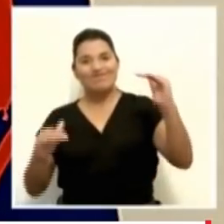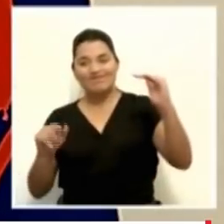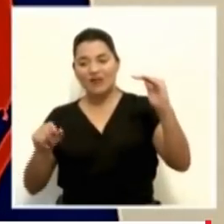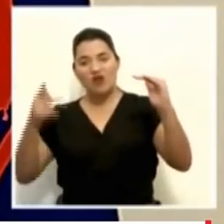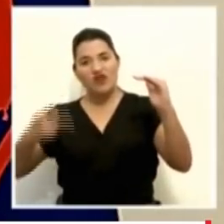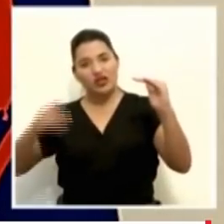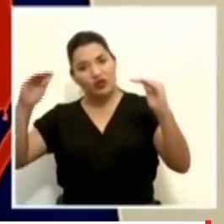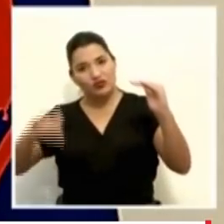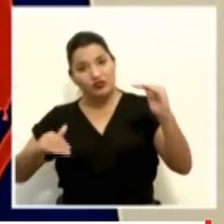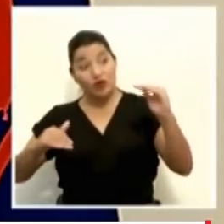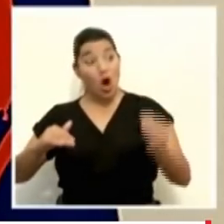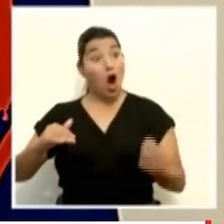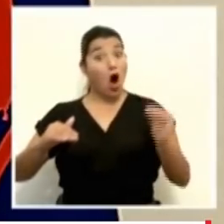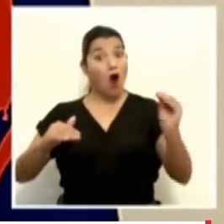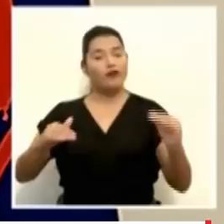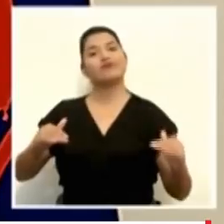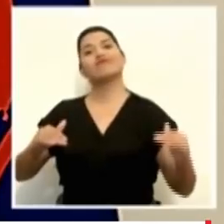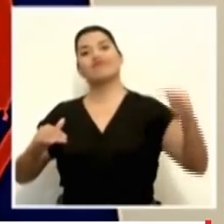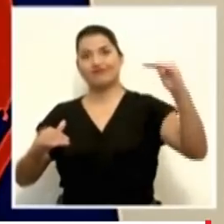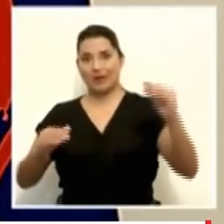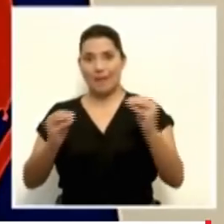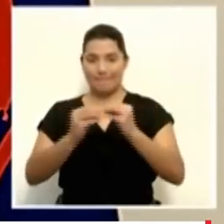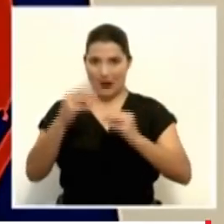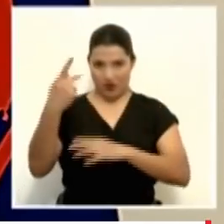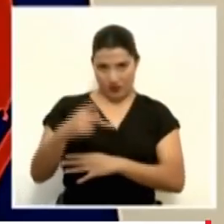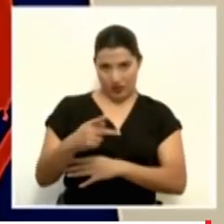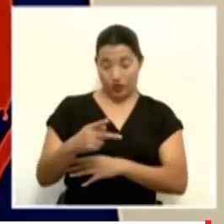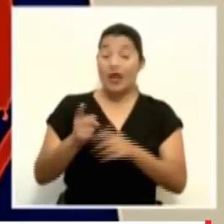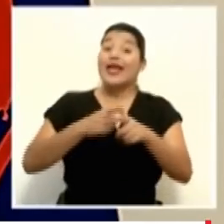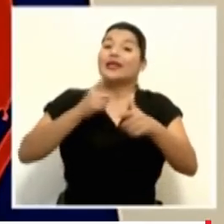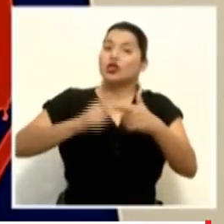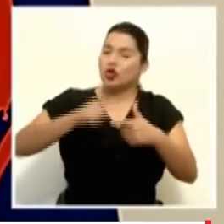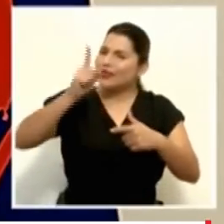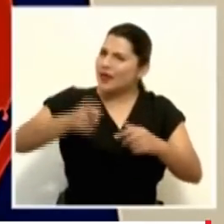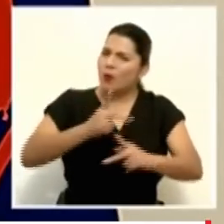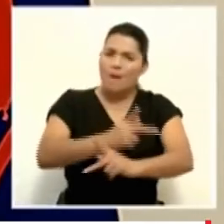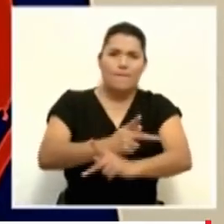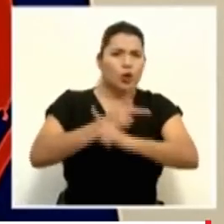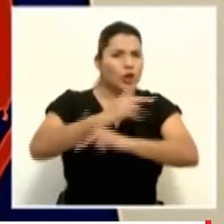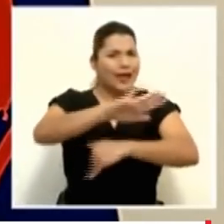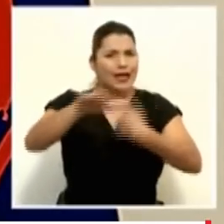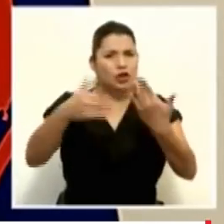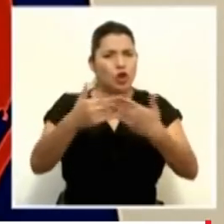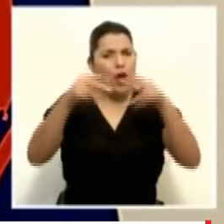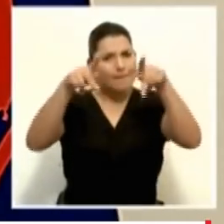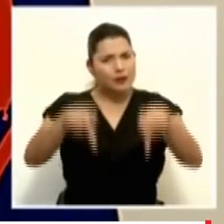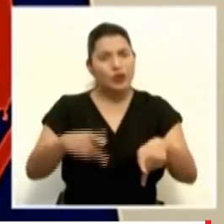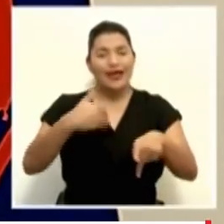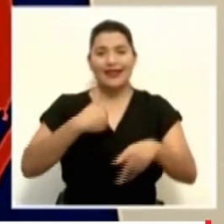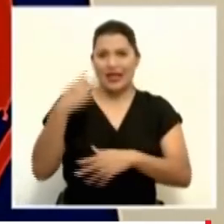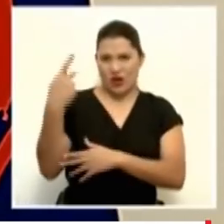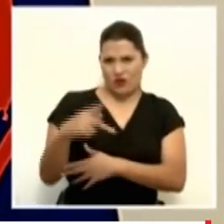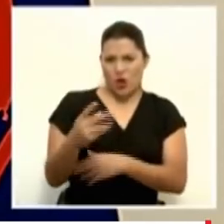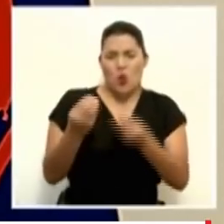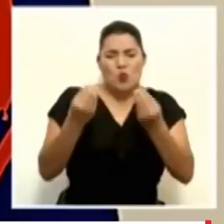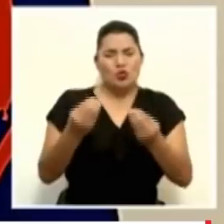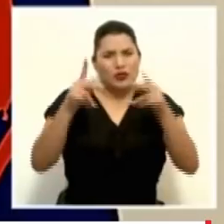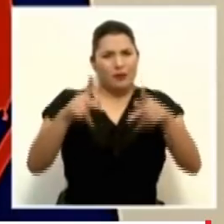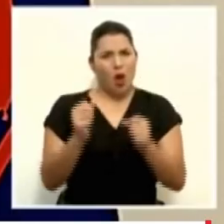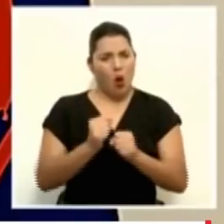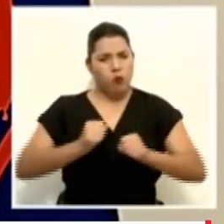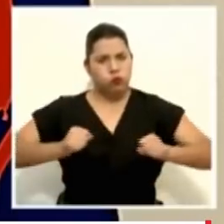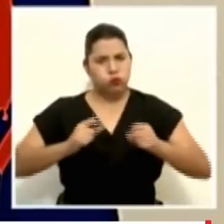más a las personas que están en mayor riesgo, hay muchísimos obesos, hipertensos, diabéticos en nuestro país,